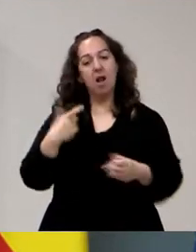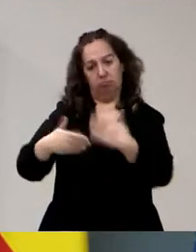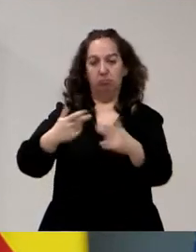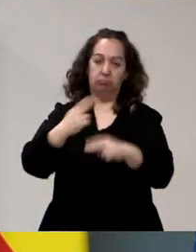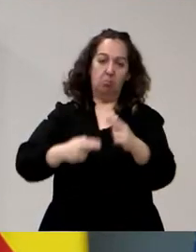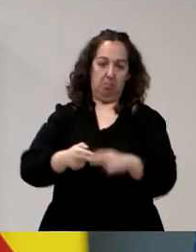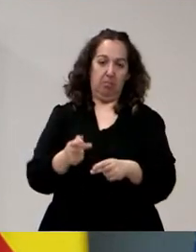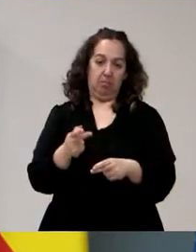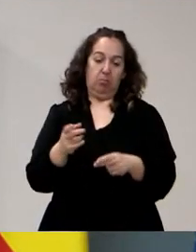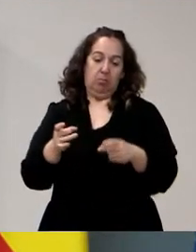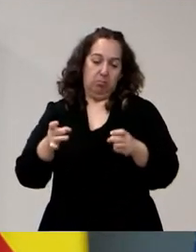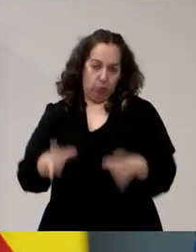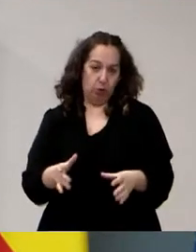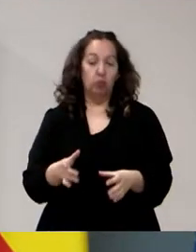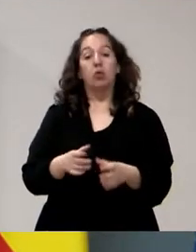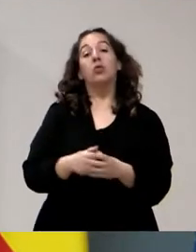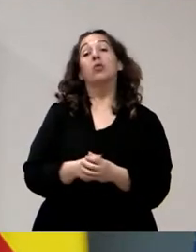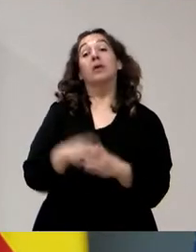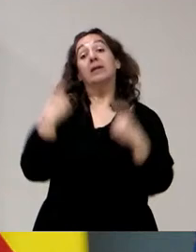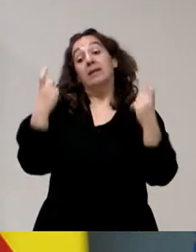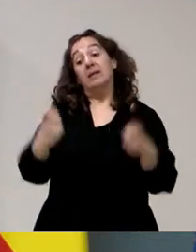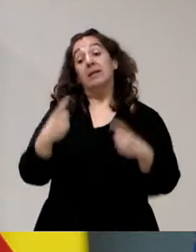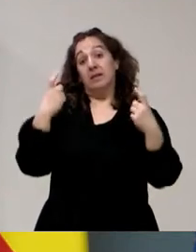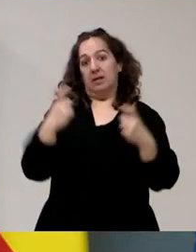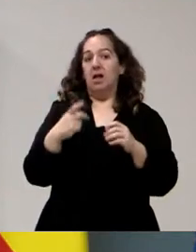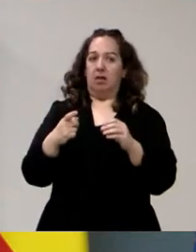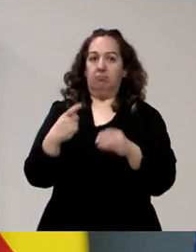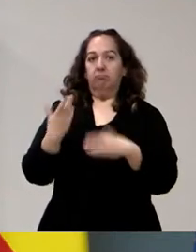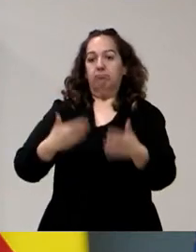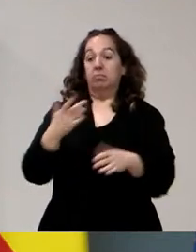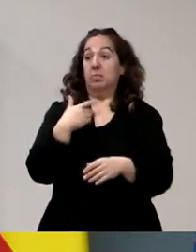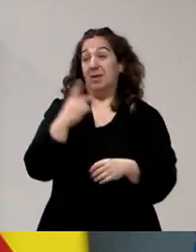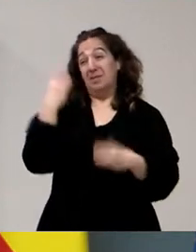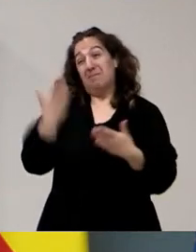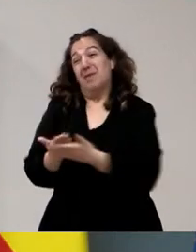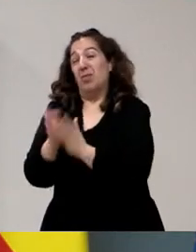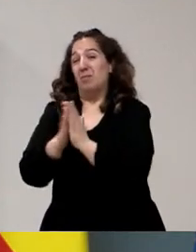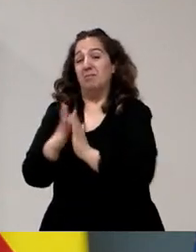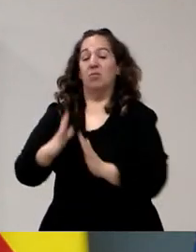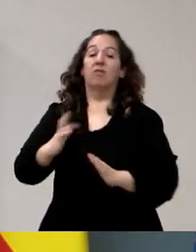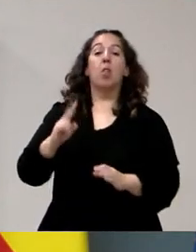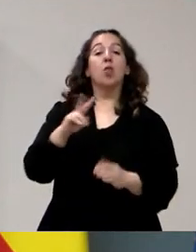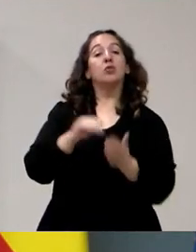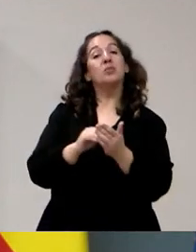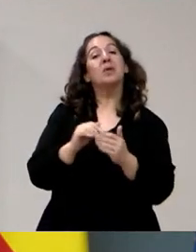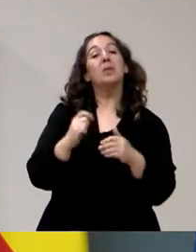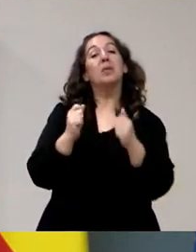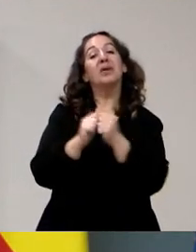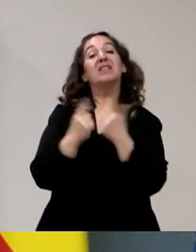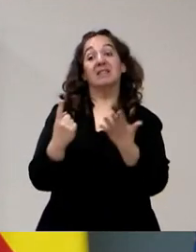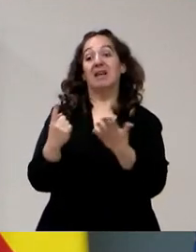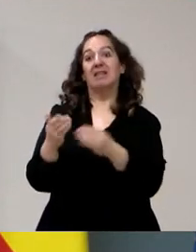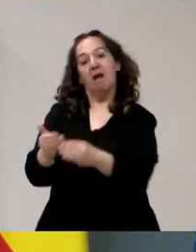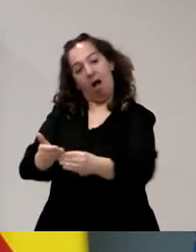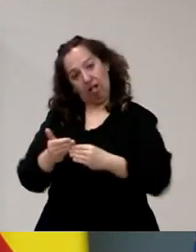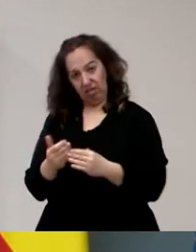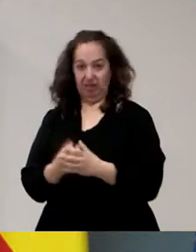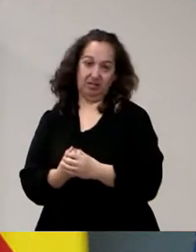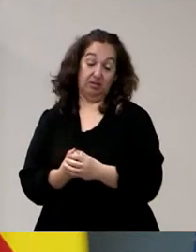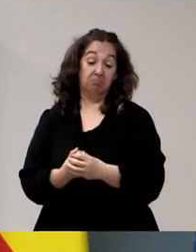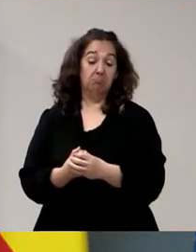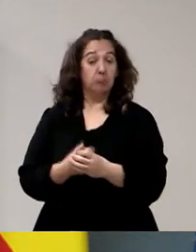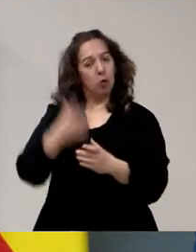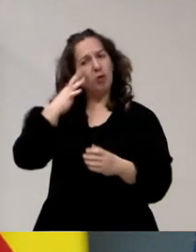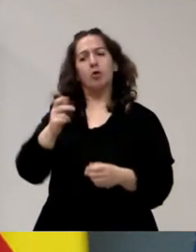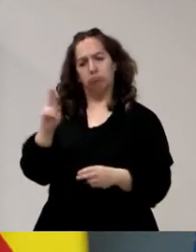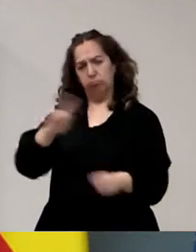licitación de las obras yo le he pedido que no se demore Más allá de 2026 y creo que me llevo